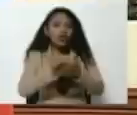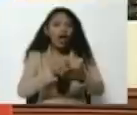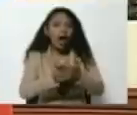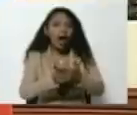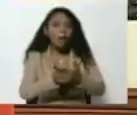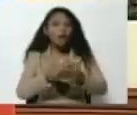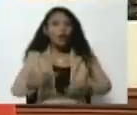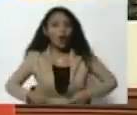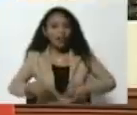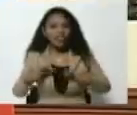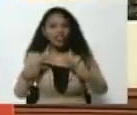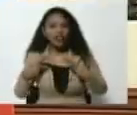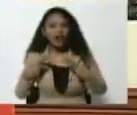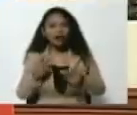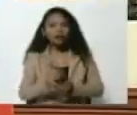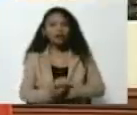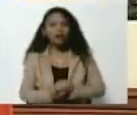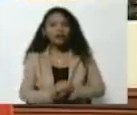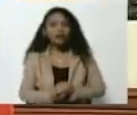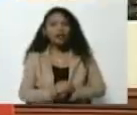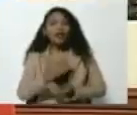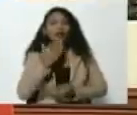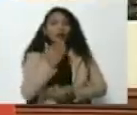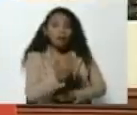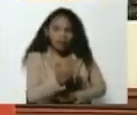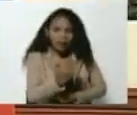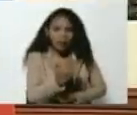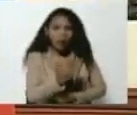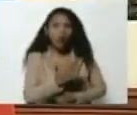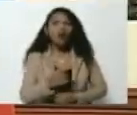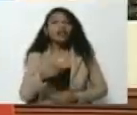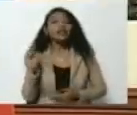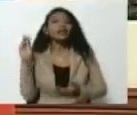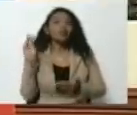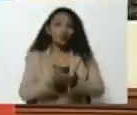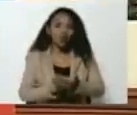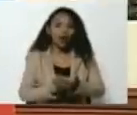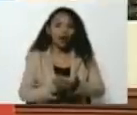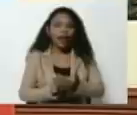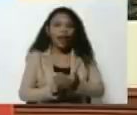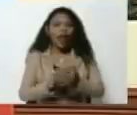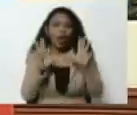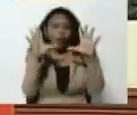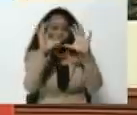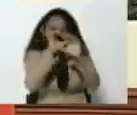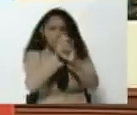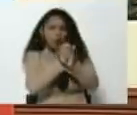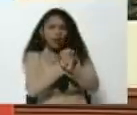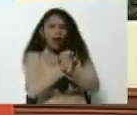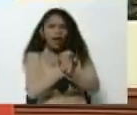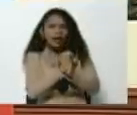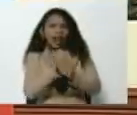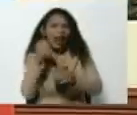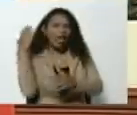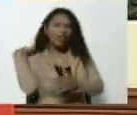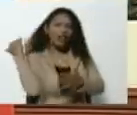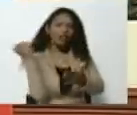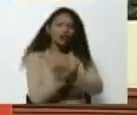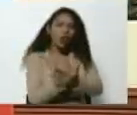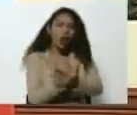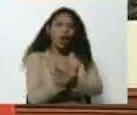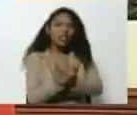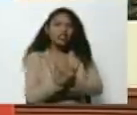por la vida, que no permitiéramos que se impusiera la oscuridad, la traición y